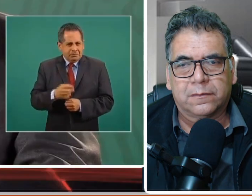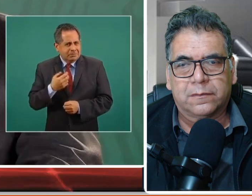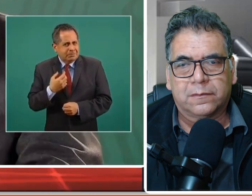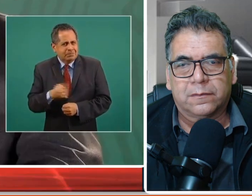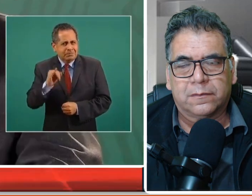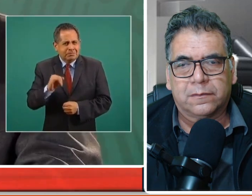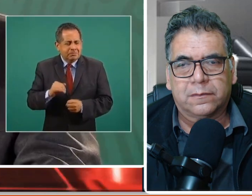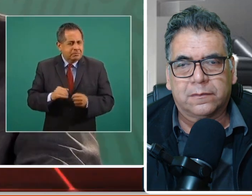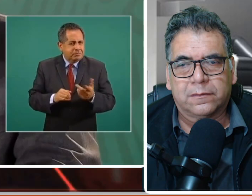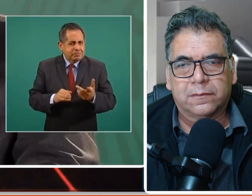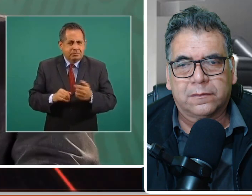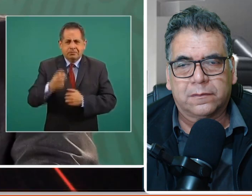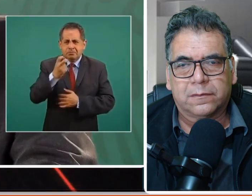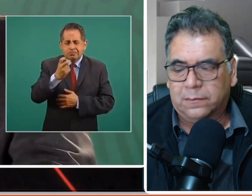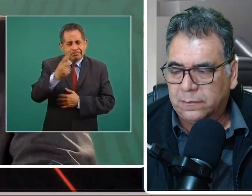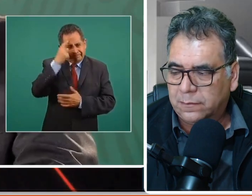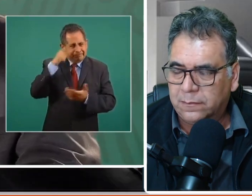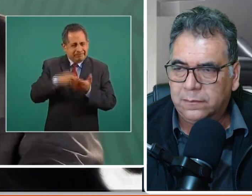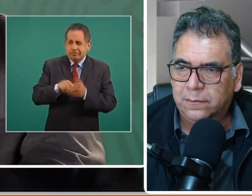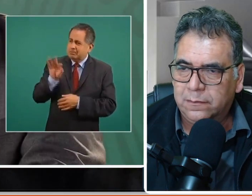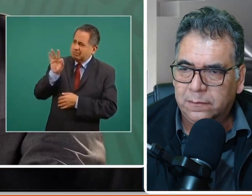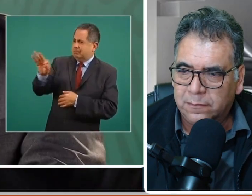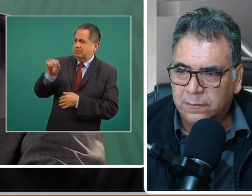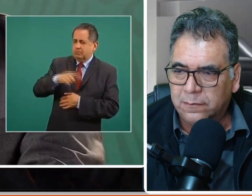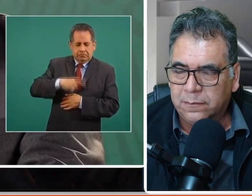Yo creo que ese es el daño mayor,